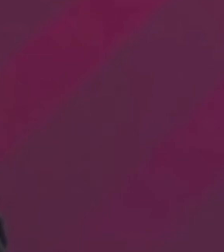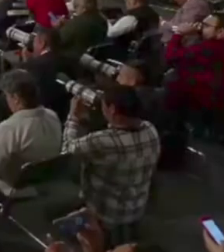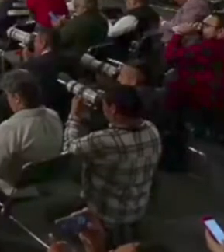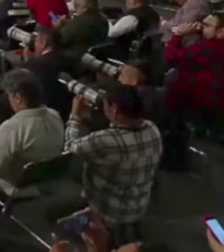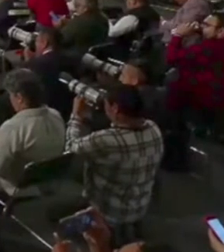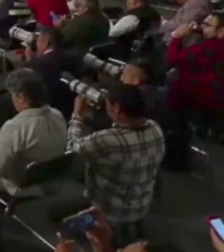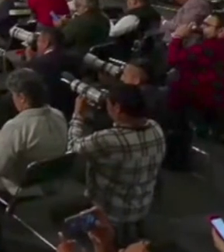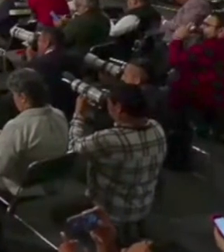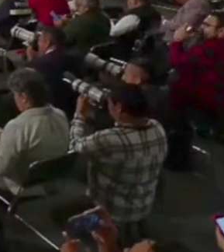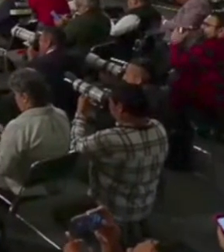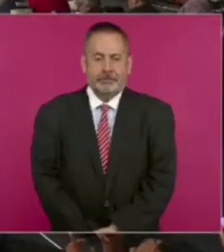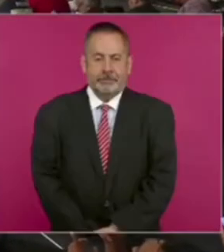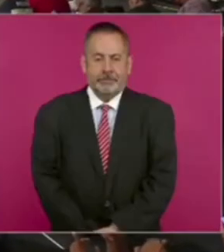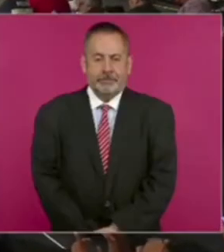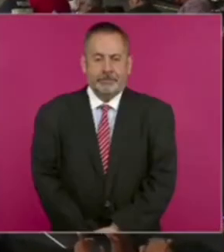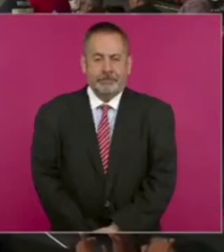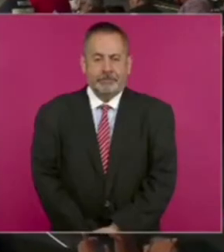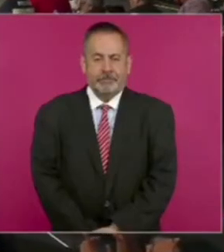aunque